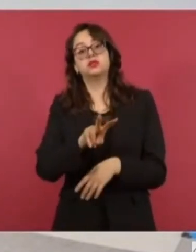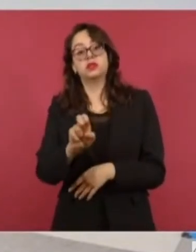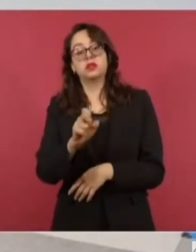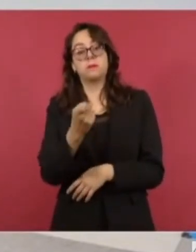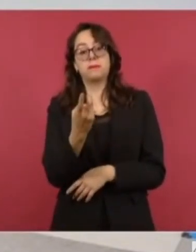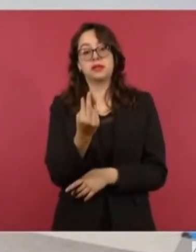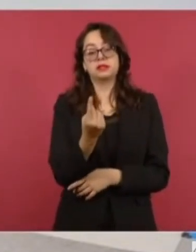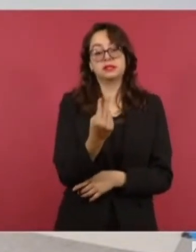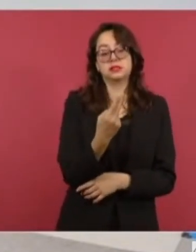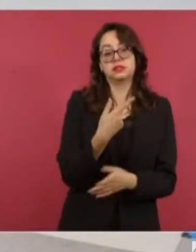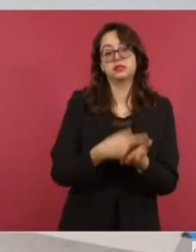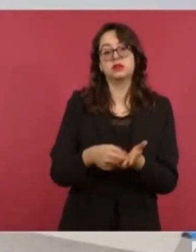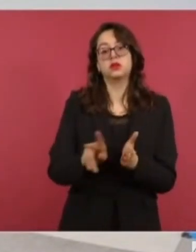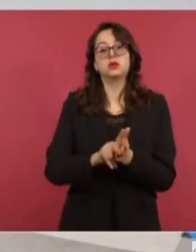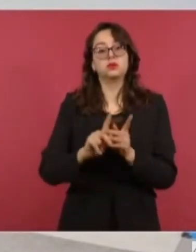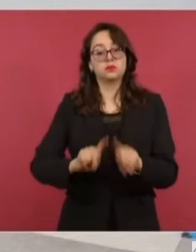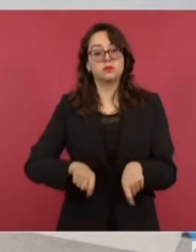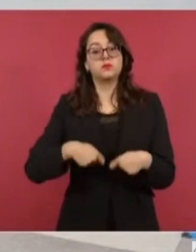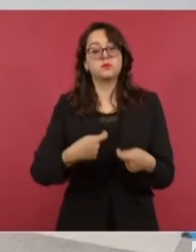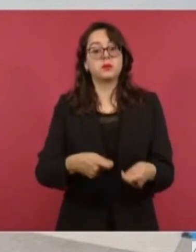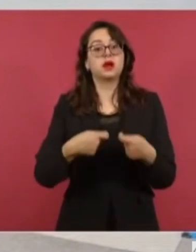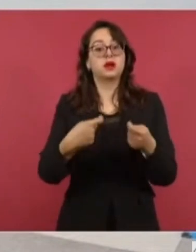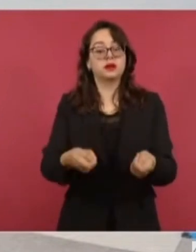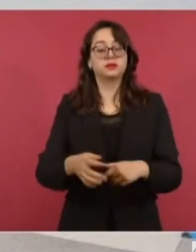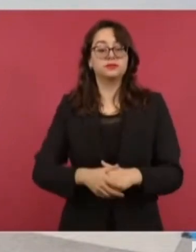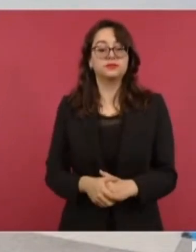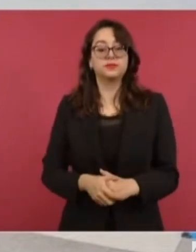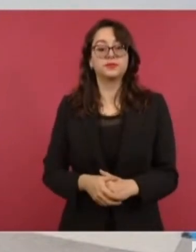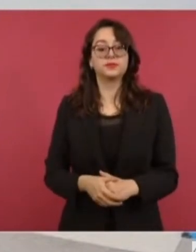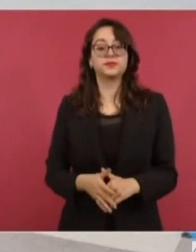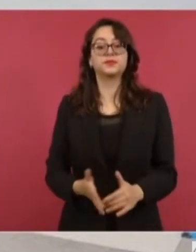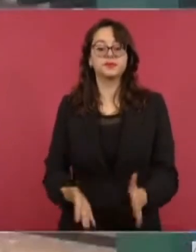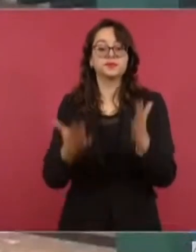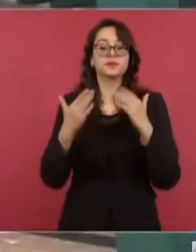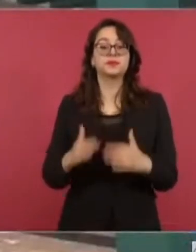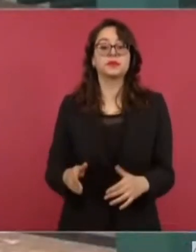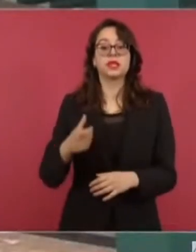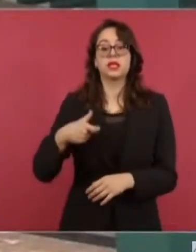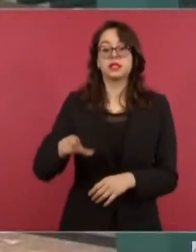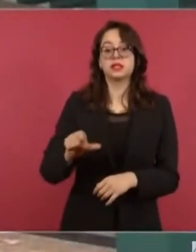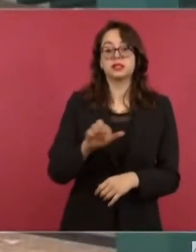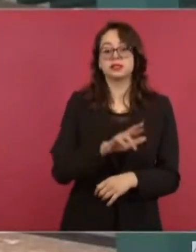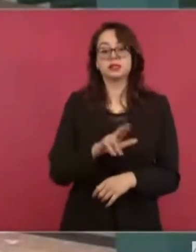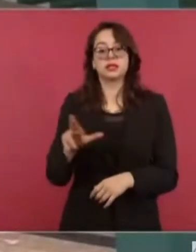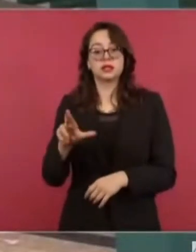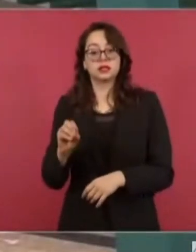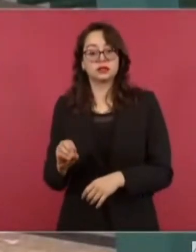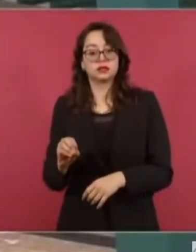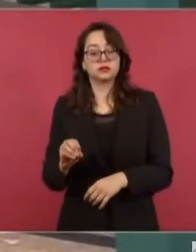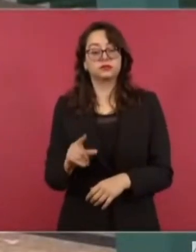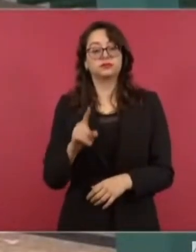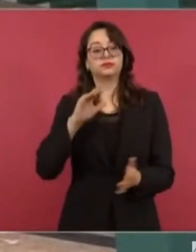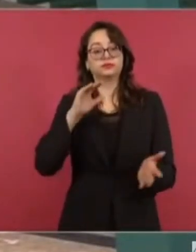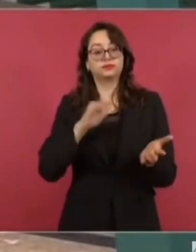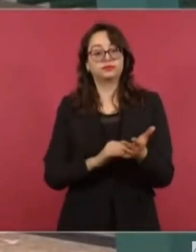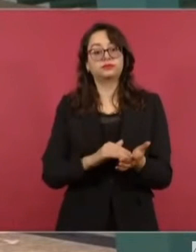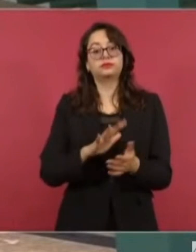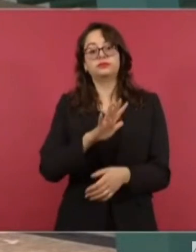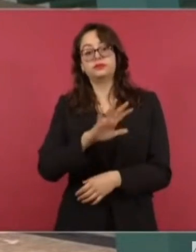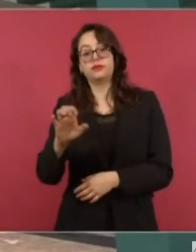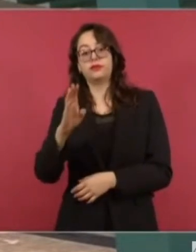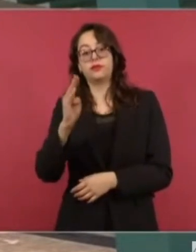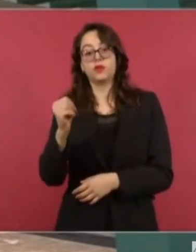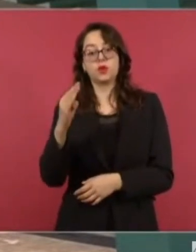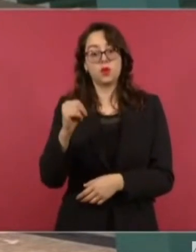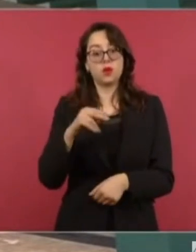6,225 trabajadores de la salud a basificar. En el caso de Quintana Roo, actualmente se cuenta con 1,509 médicos,